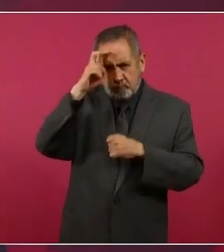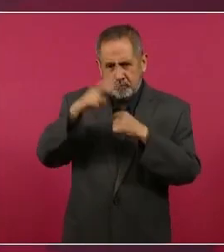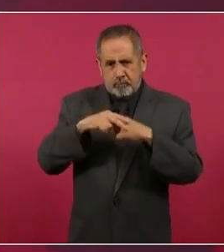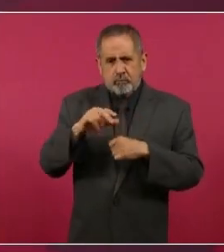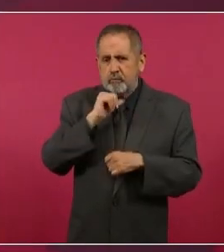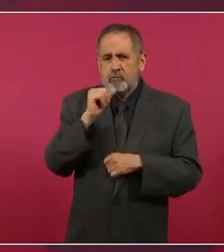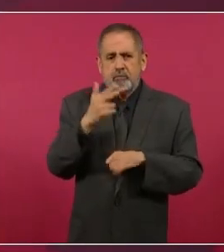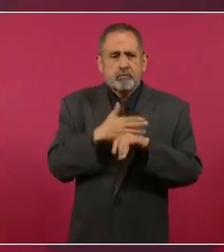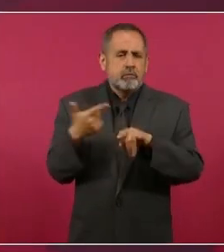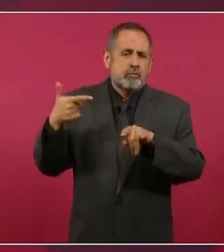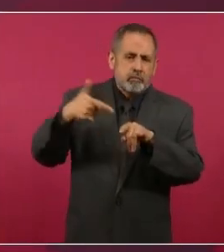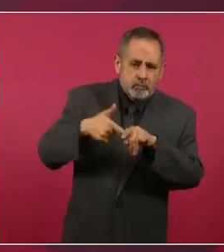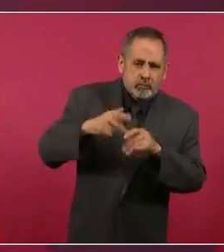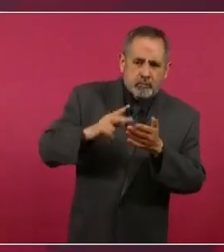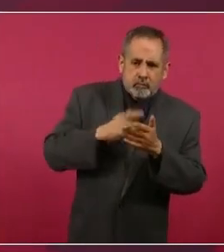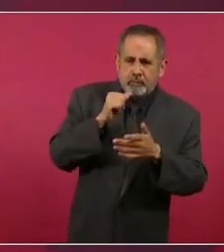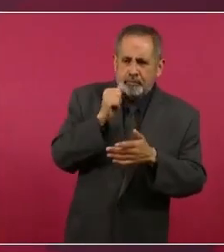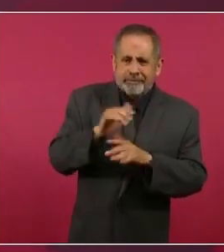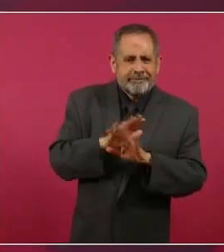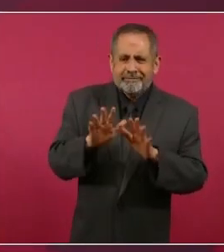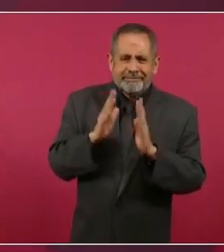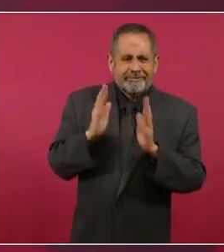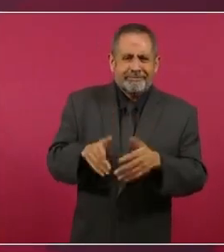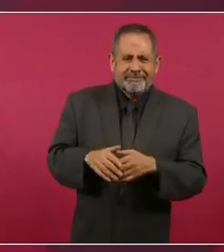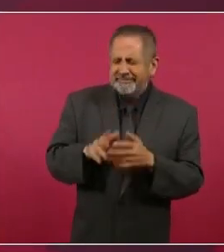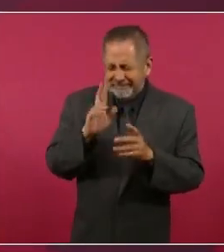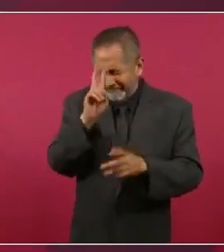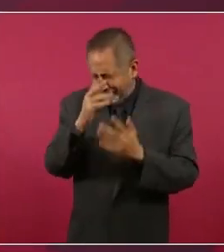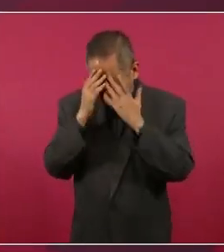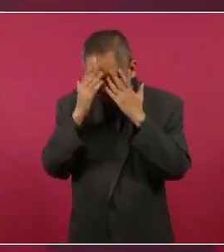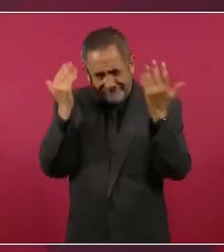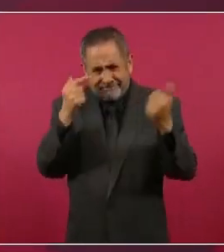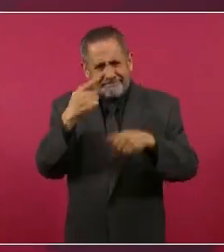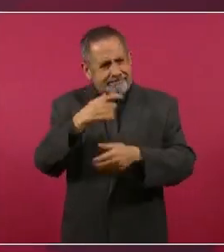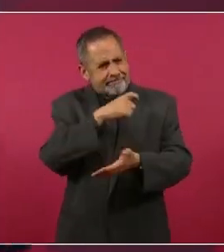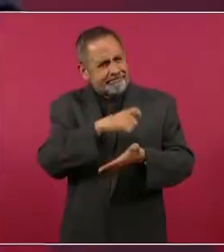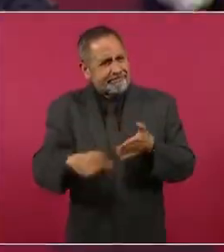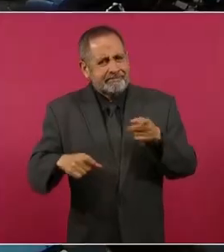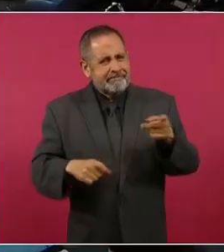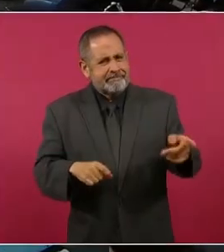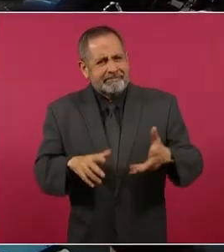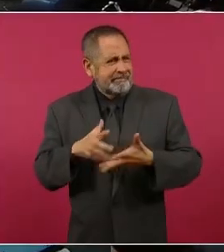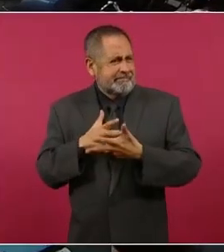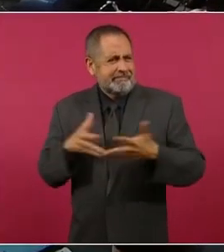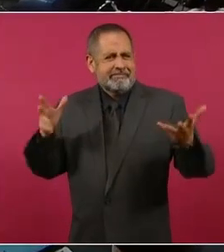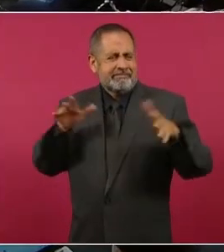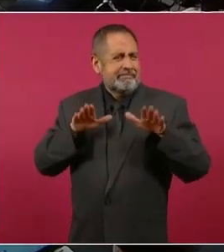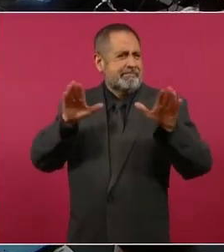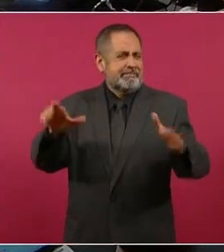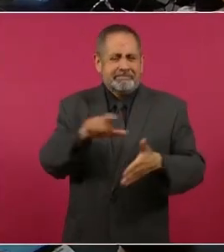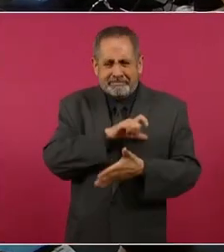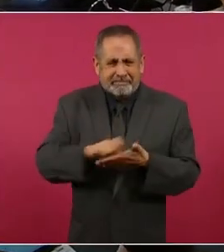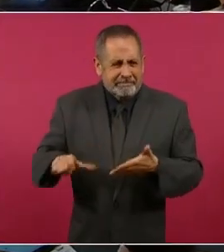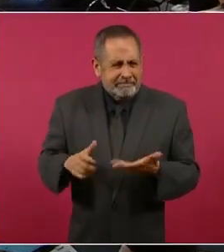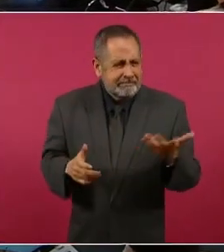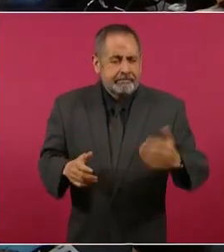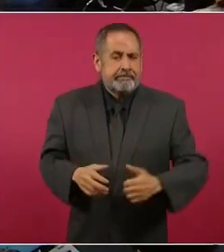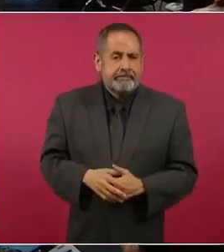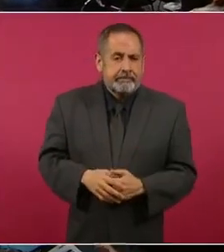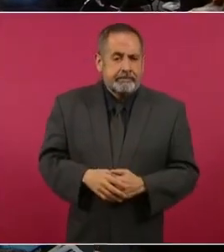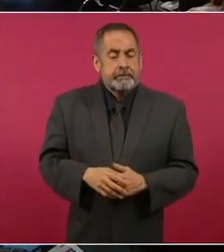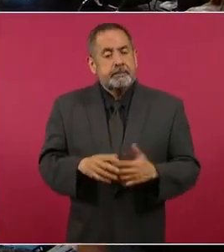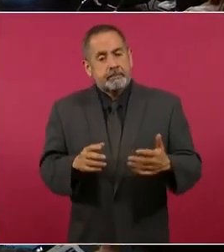combustible. Entonces, no sé por qué compraron un avión tan grande. Entonces, de